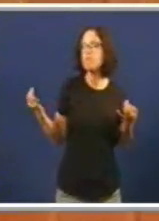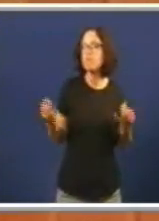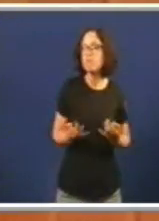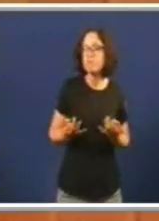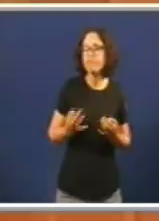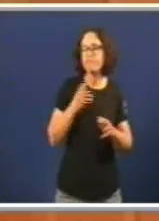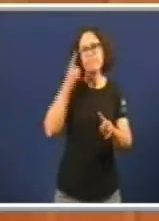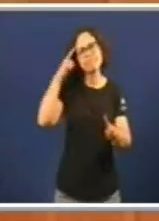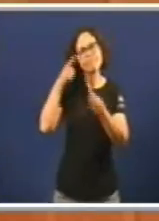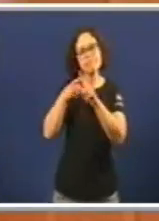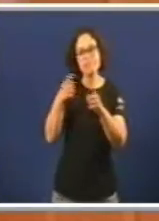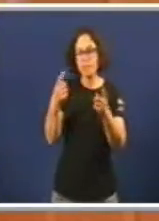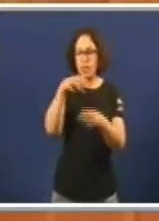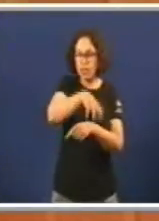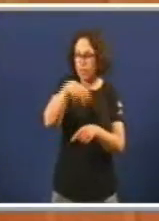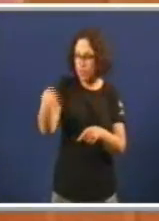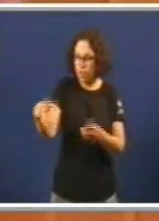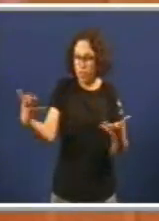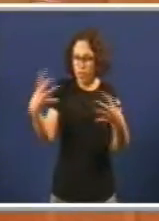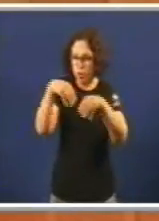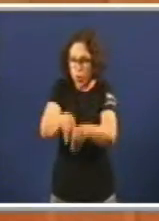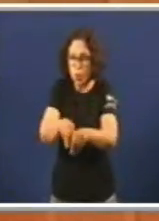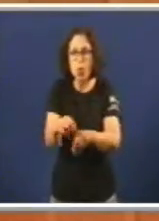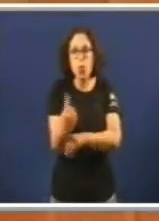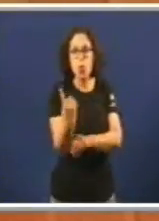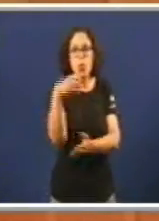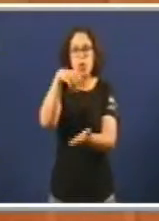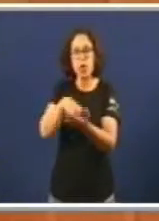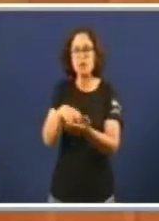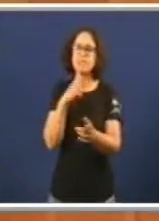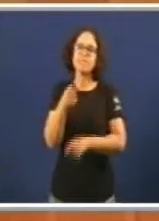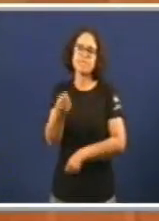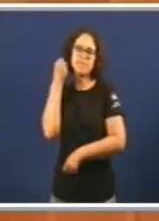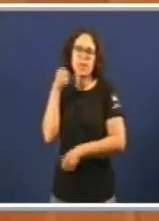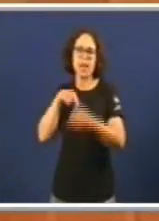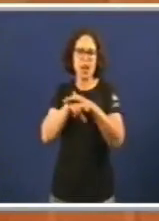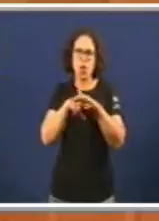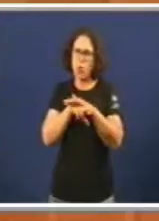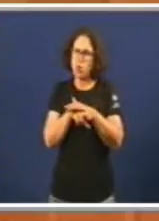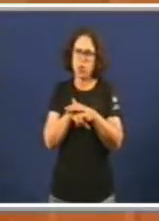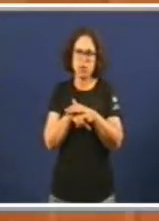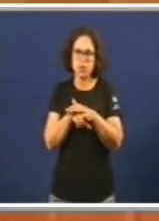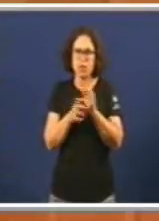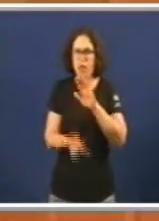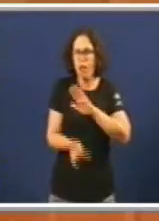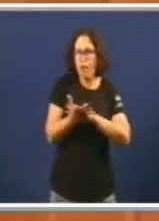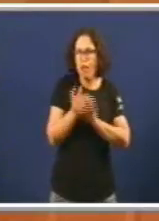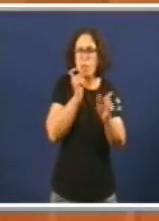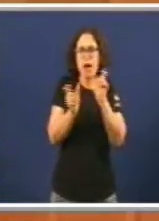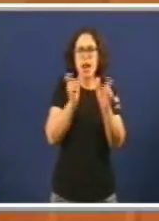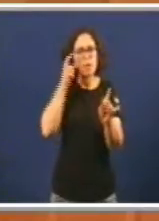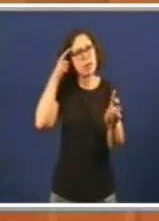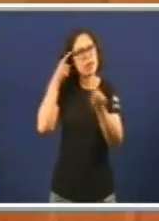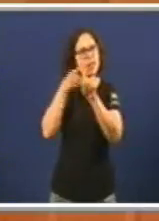optimizar recursos. A reorganización, a reformulación máis neolingua para enmascarar unha nova ofensiva que